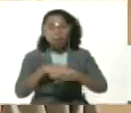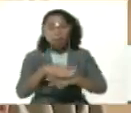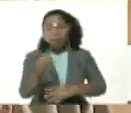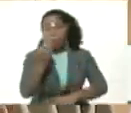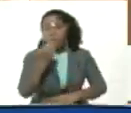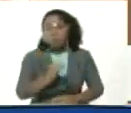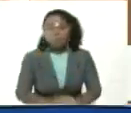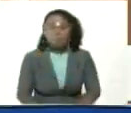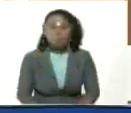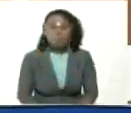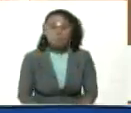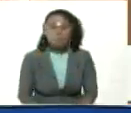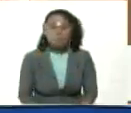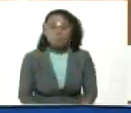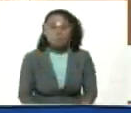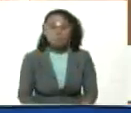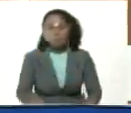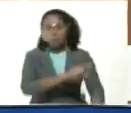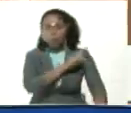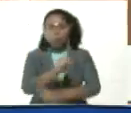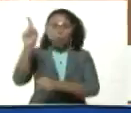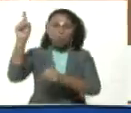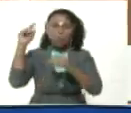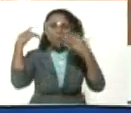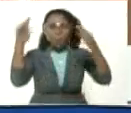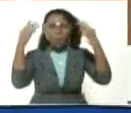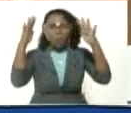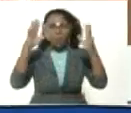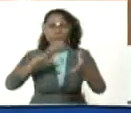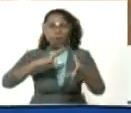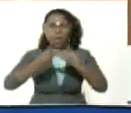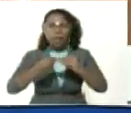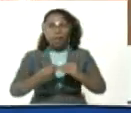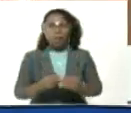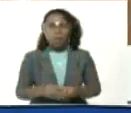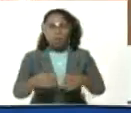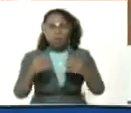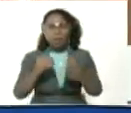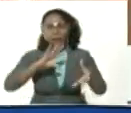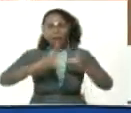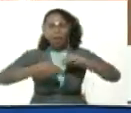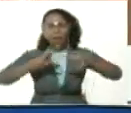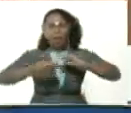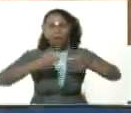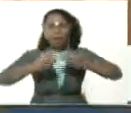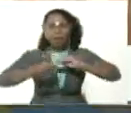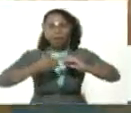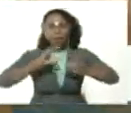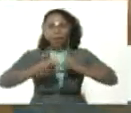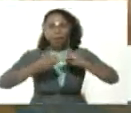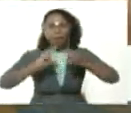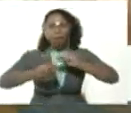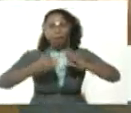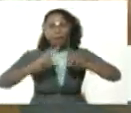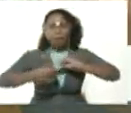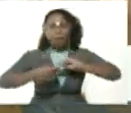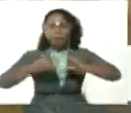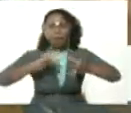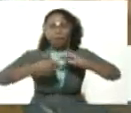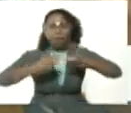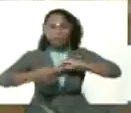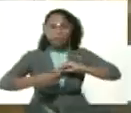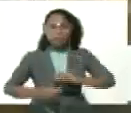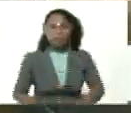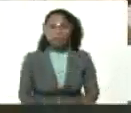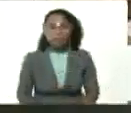alimentación. Cúmplase un aplauso, pues, a los CLAP. CLAP, CLAP, CLAP, CLAP, CLAP, CLAP, CLAP, CLAP, CLAP,